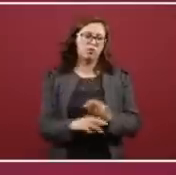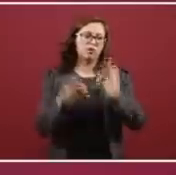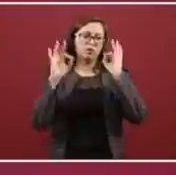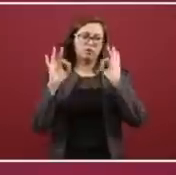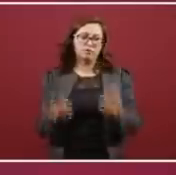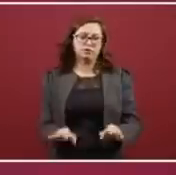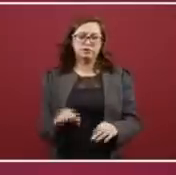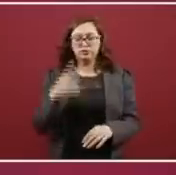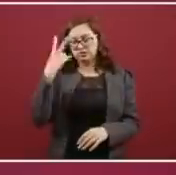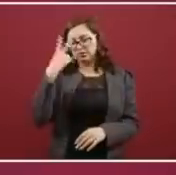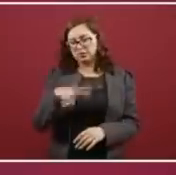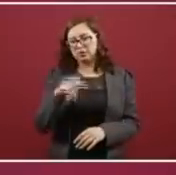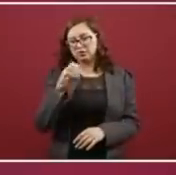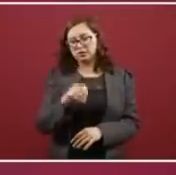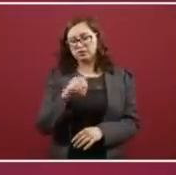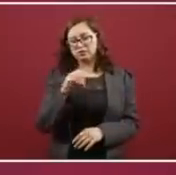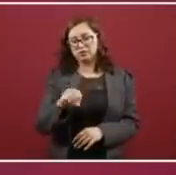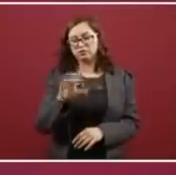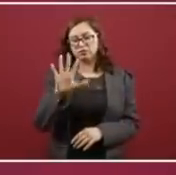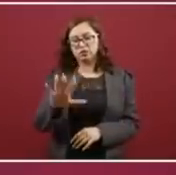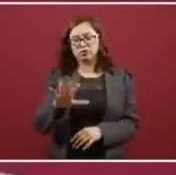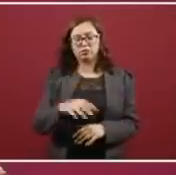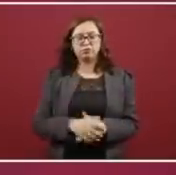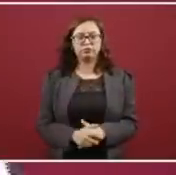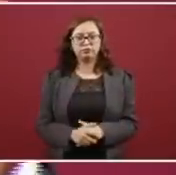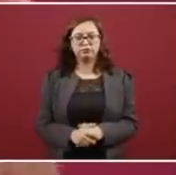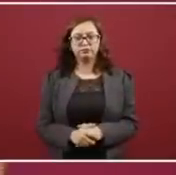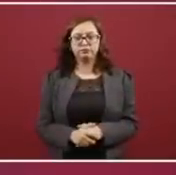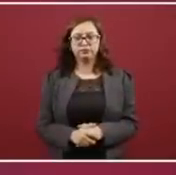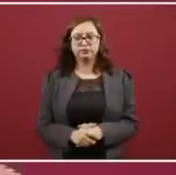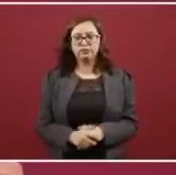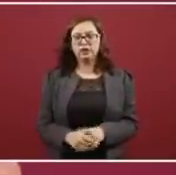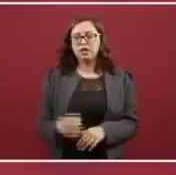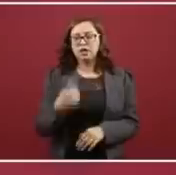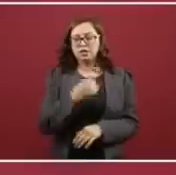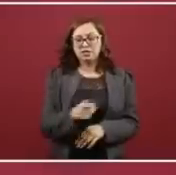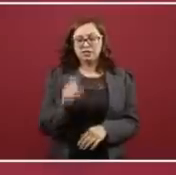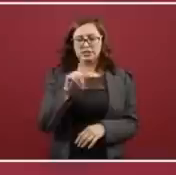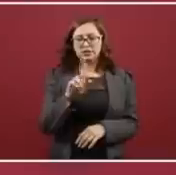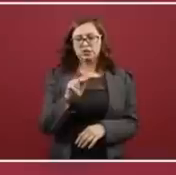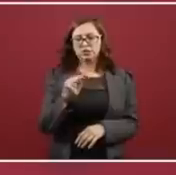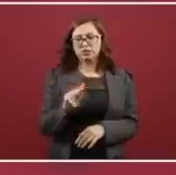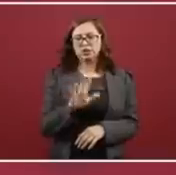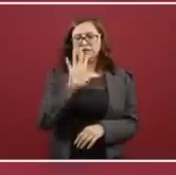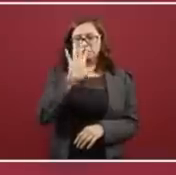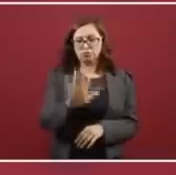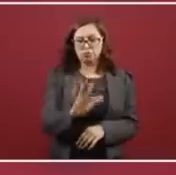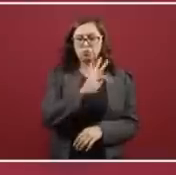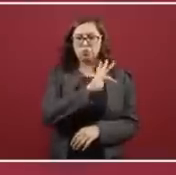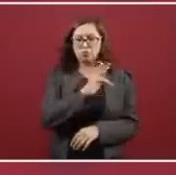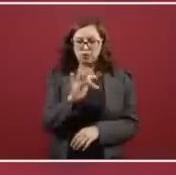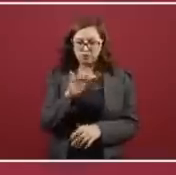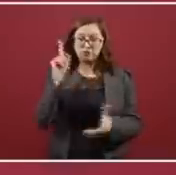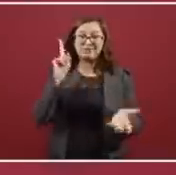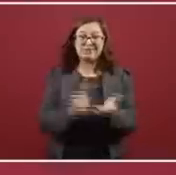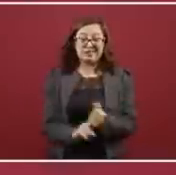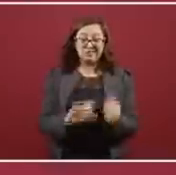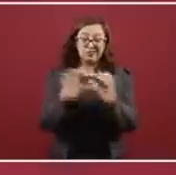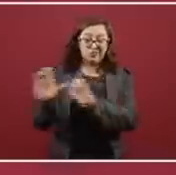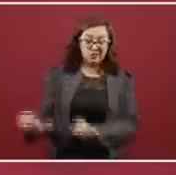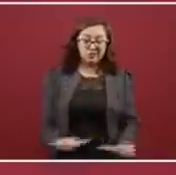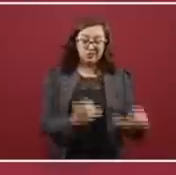mexicana 0 0 5 y las 185 nos permite ir a revisar el software